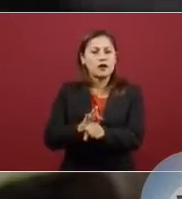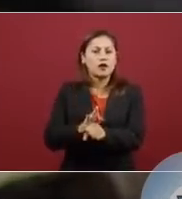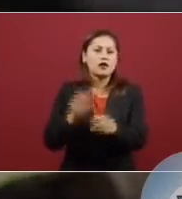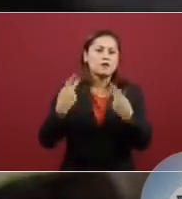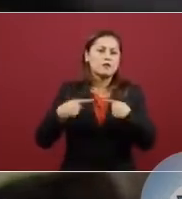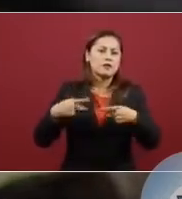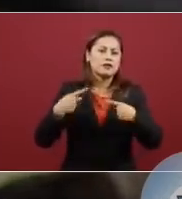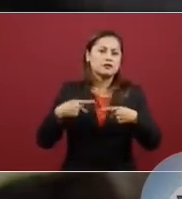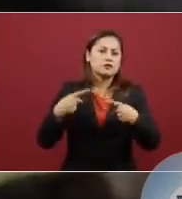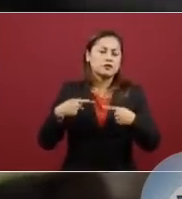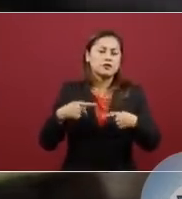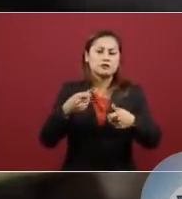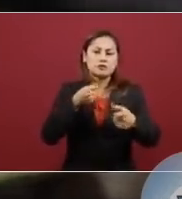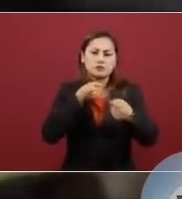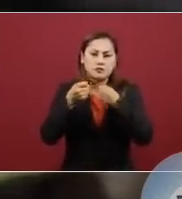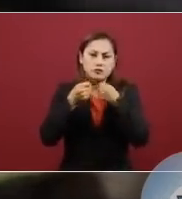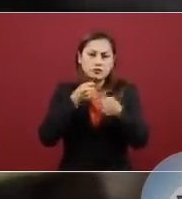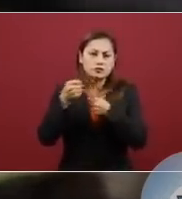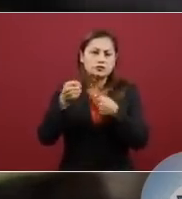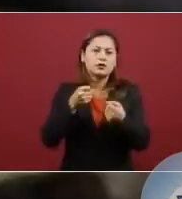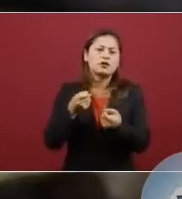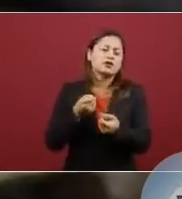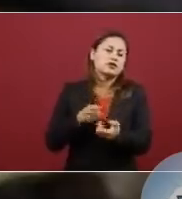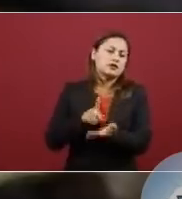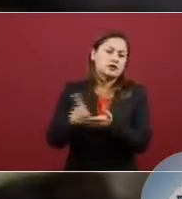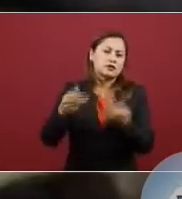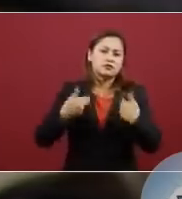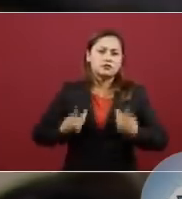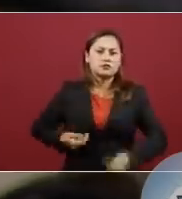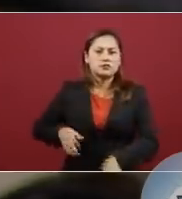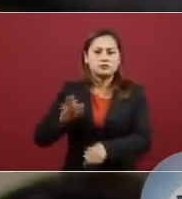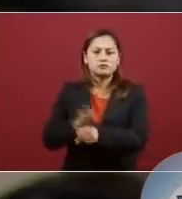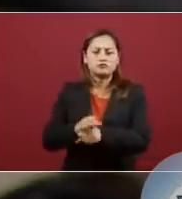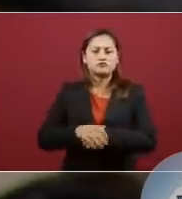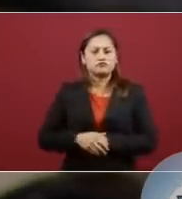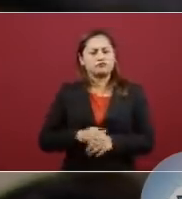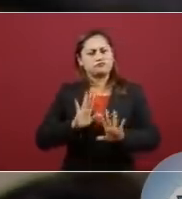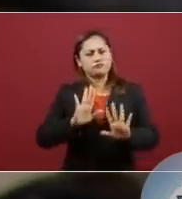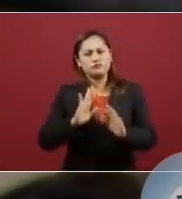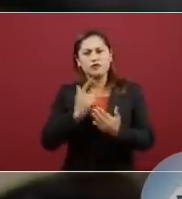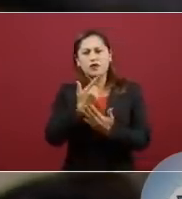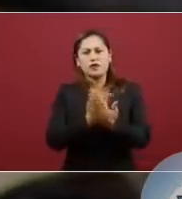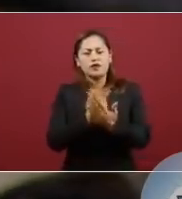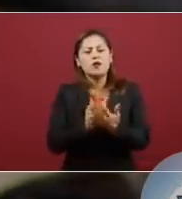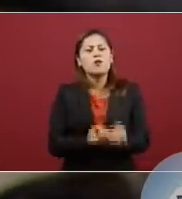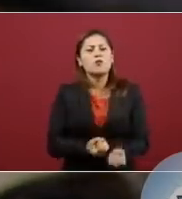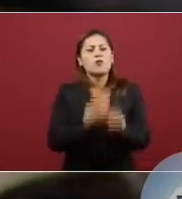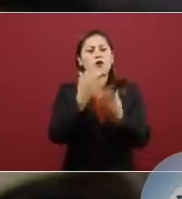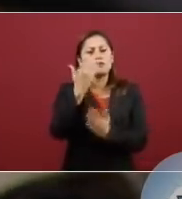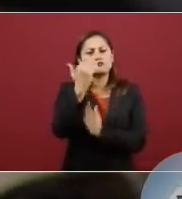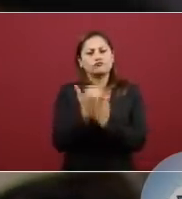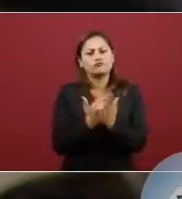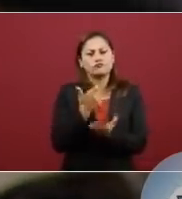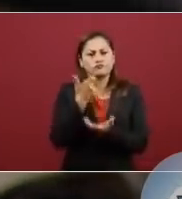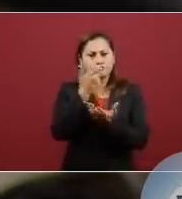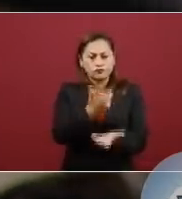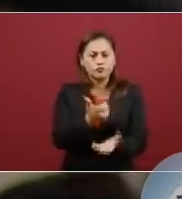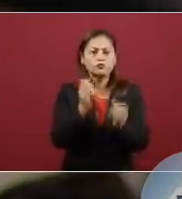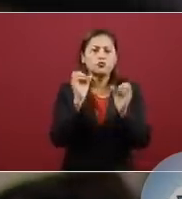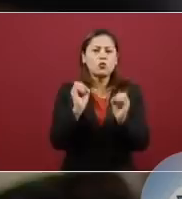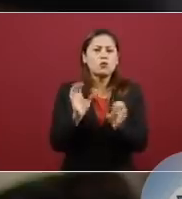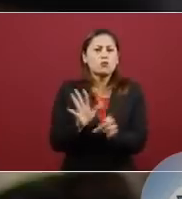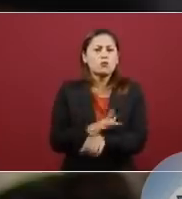Defensoras de los Derechos Humanos. ¿De cuánto fue esa reducción y qué la justifica dado el caso en que se